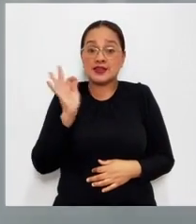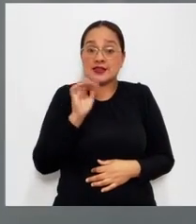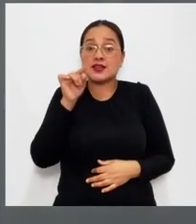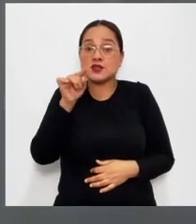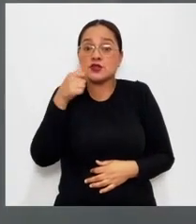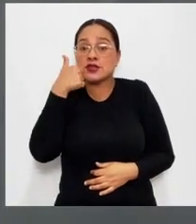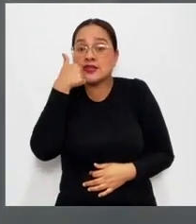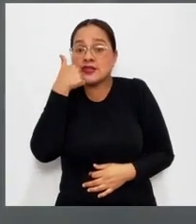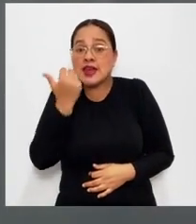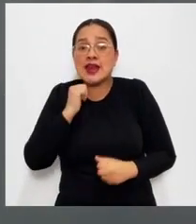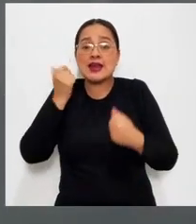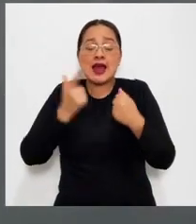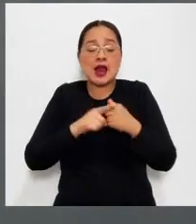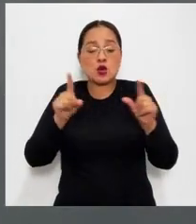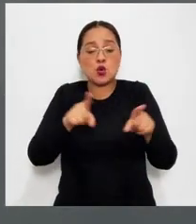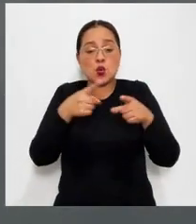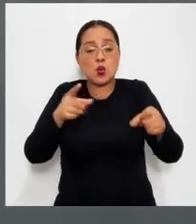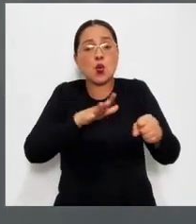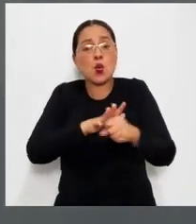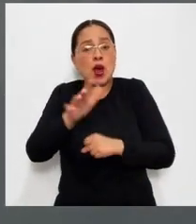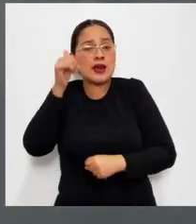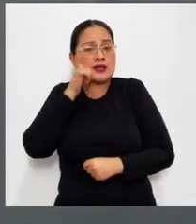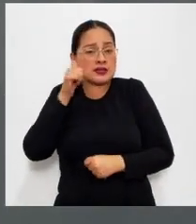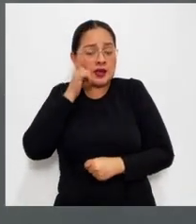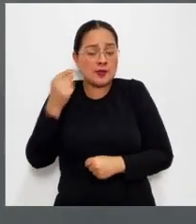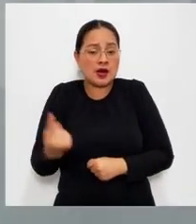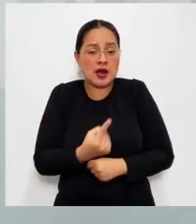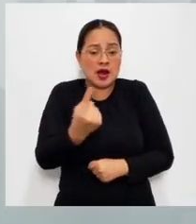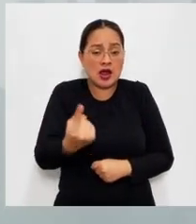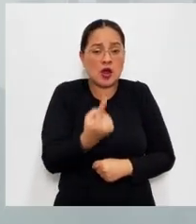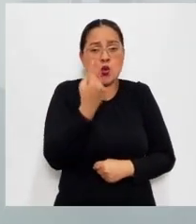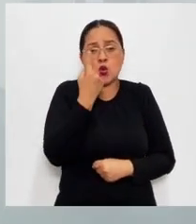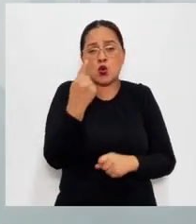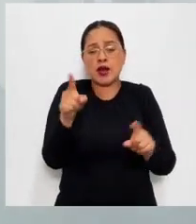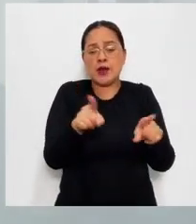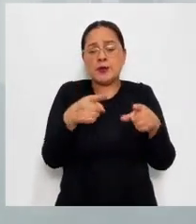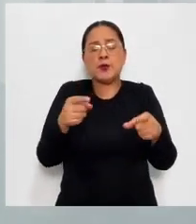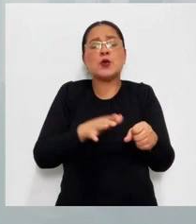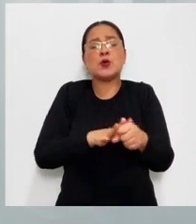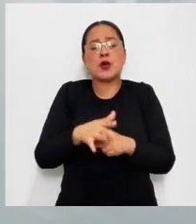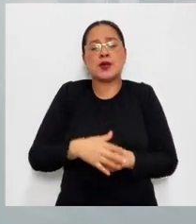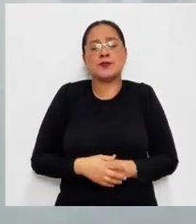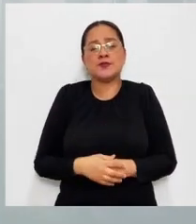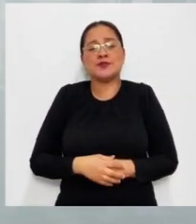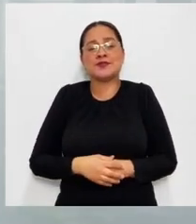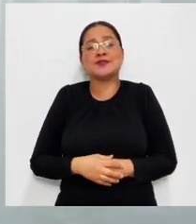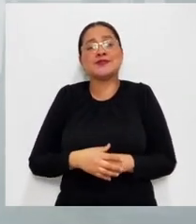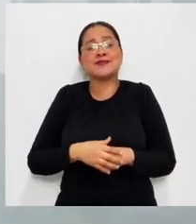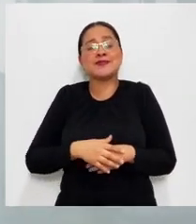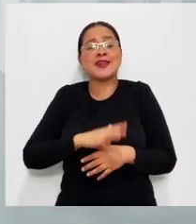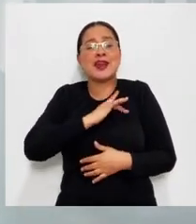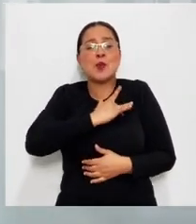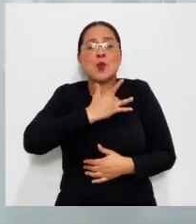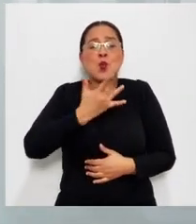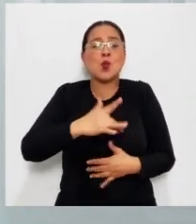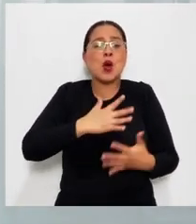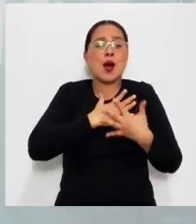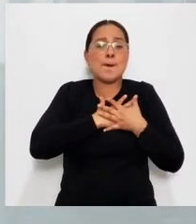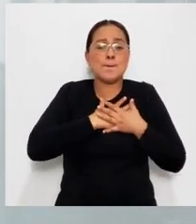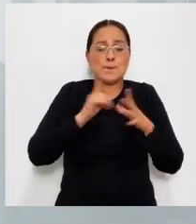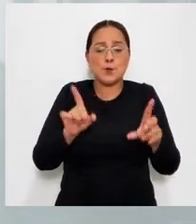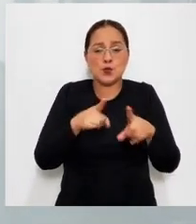Si tuvieras que escuchar un solo género musical en tu vida, ¿cuál sería? Un solo género. Romántico.